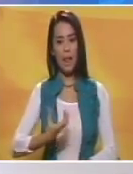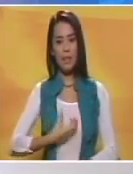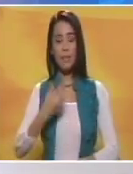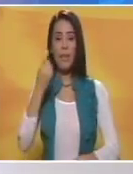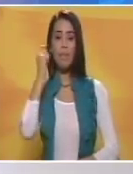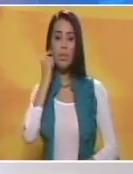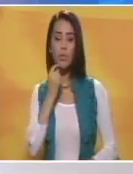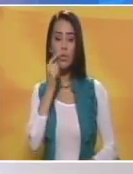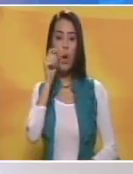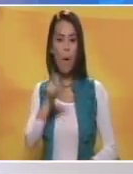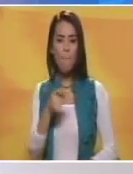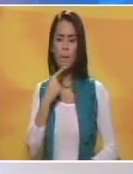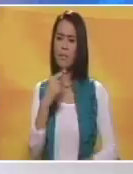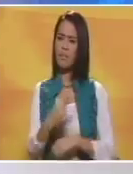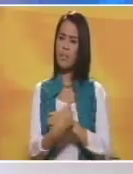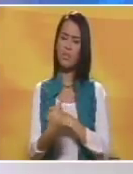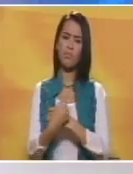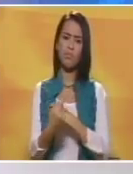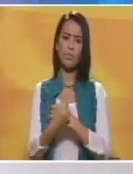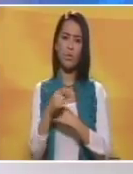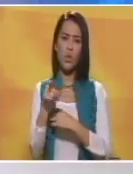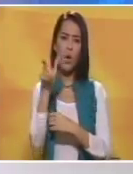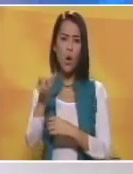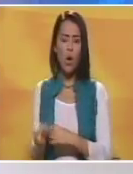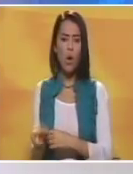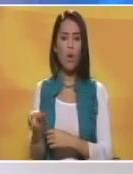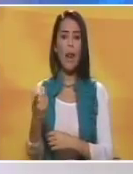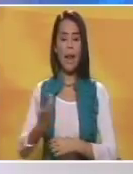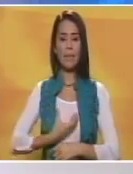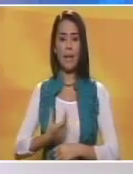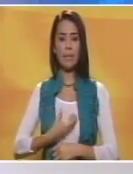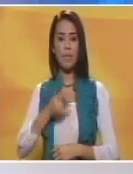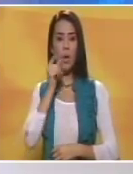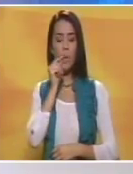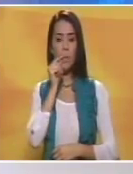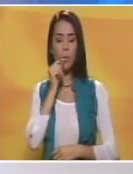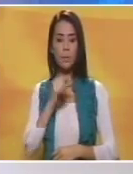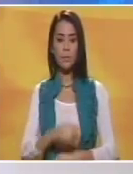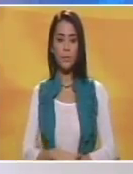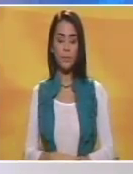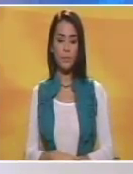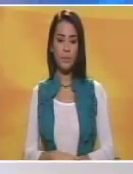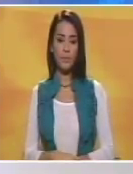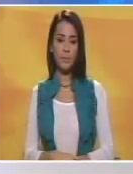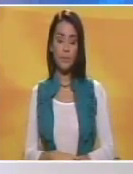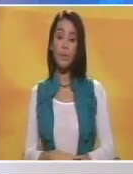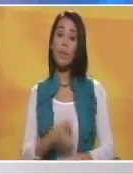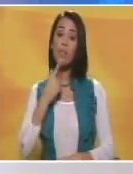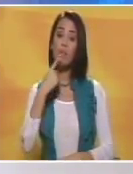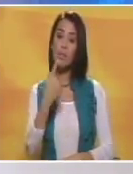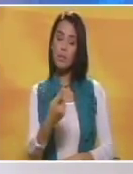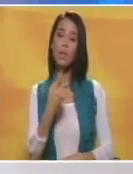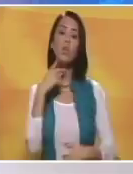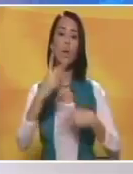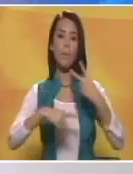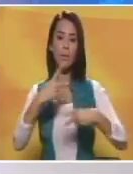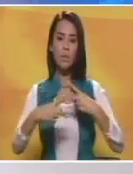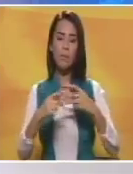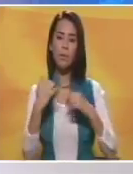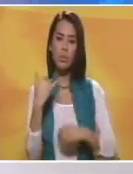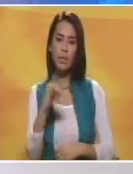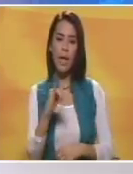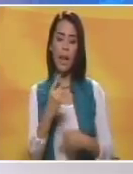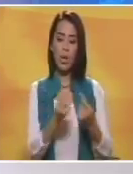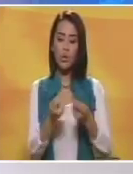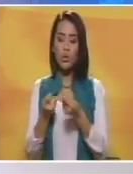Ocariz, desestimó las acusaciones en su contra por parte del actual alcalde del municipio, José Vicente Arnángel Ábalos, afirmando que el procedimiento que lleva adelante la